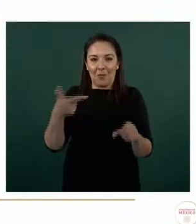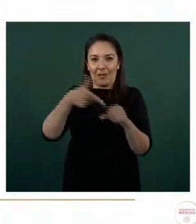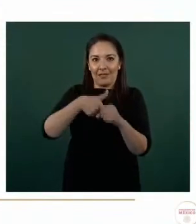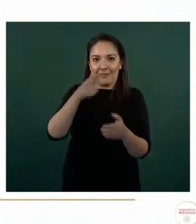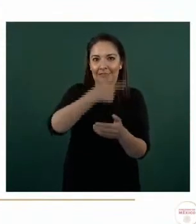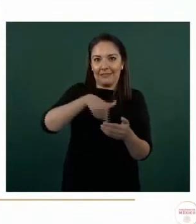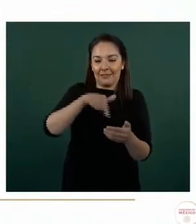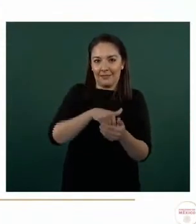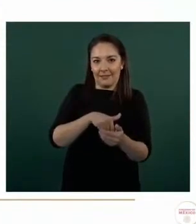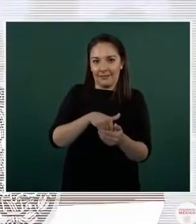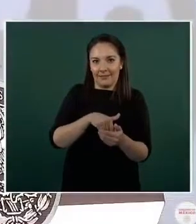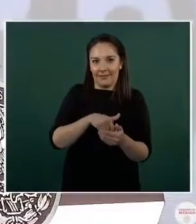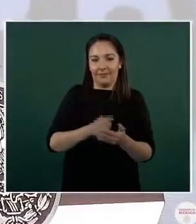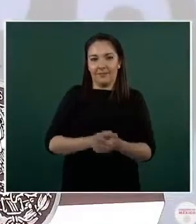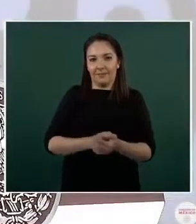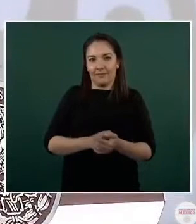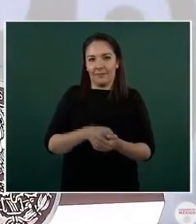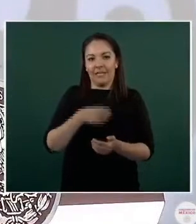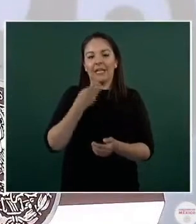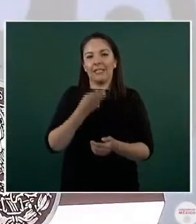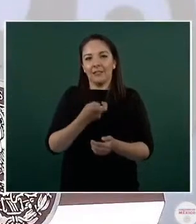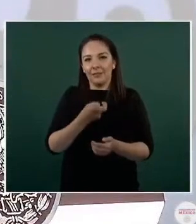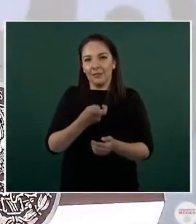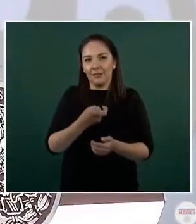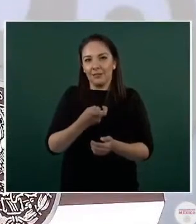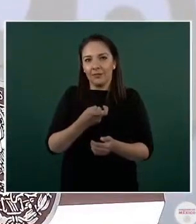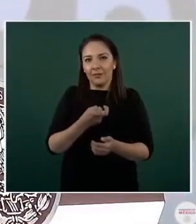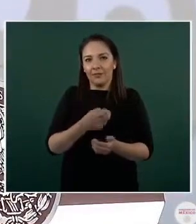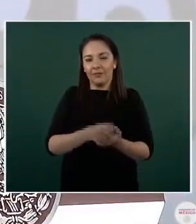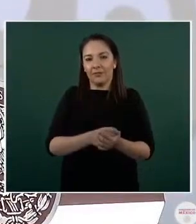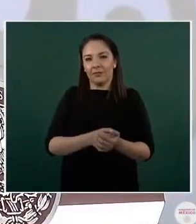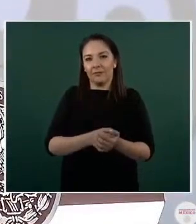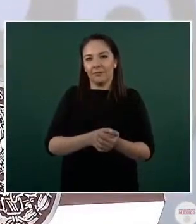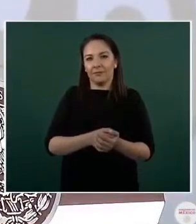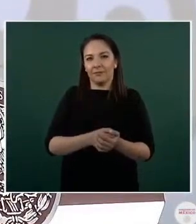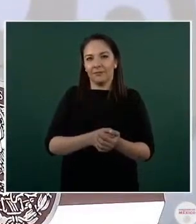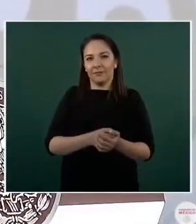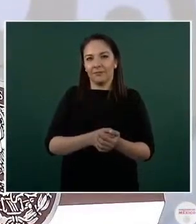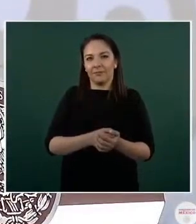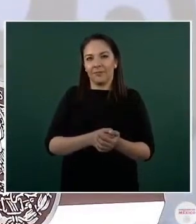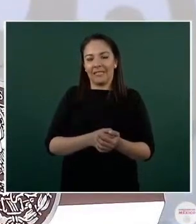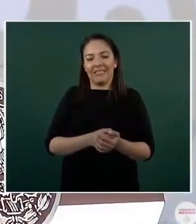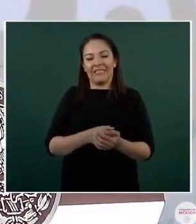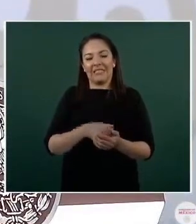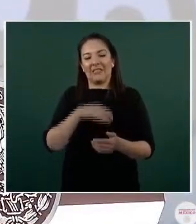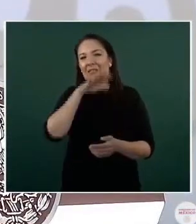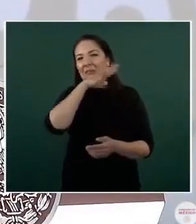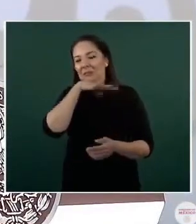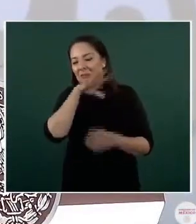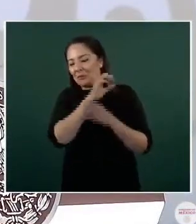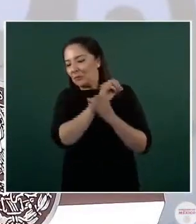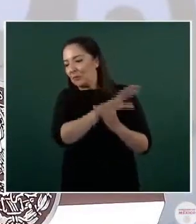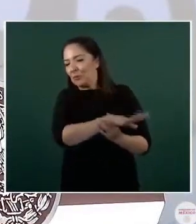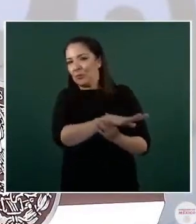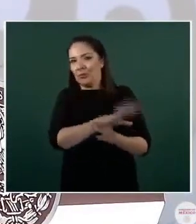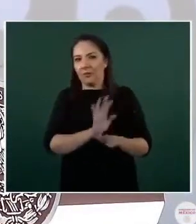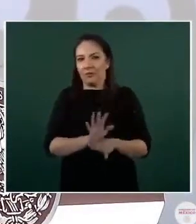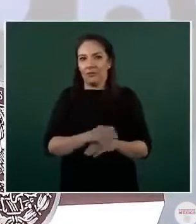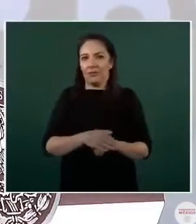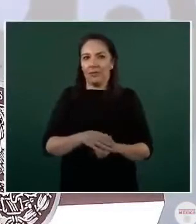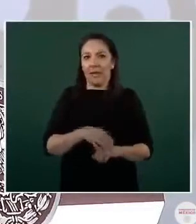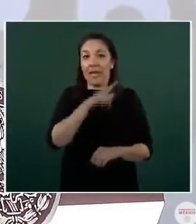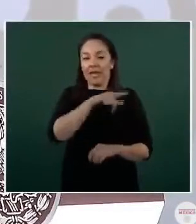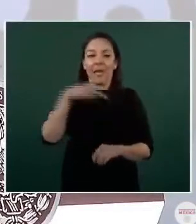BP, esto combustible Estifa, que estaban muy, muy sucios y en un mal estado en